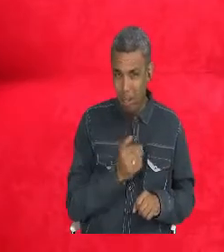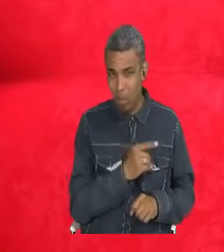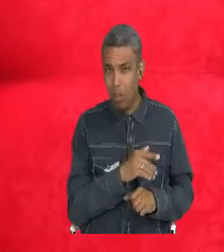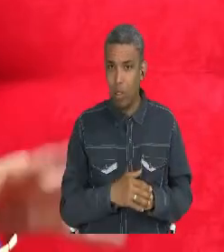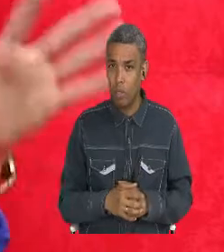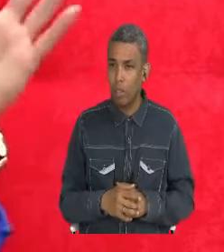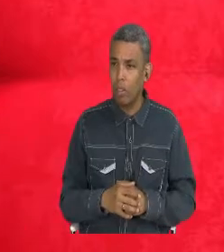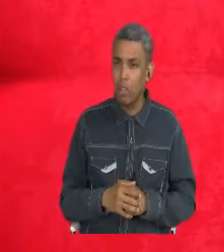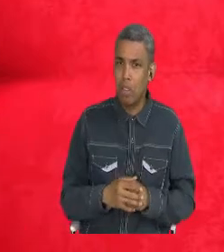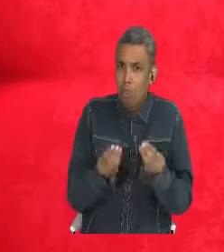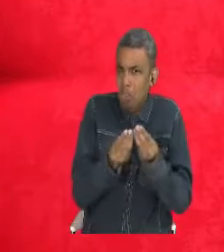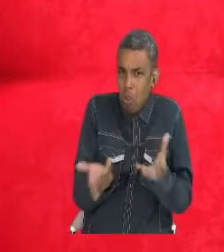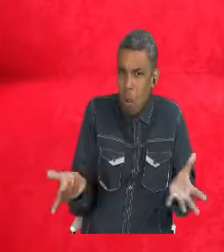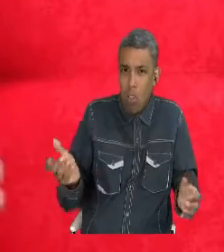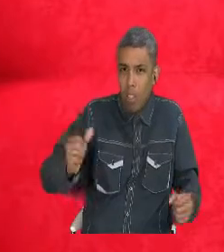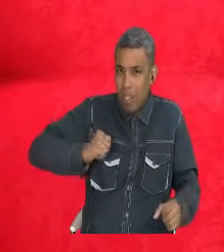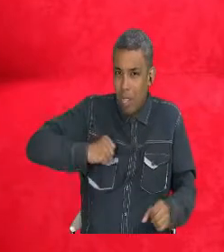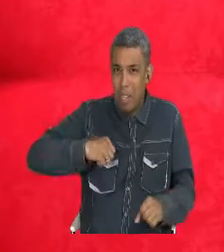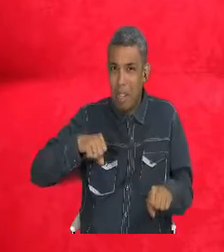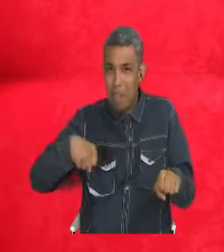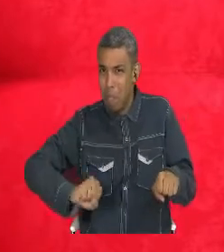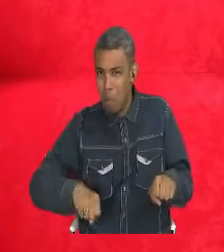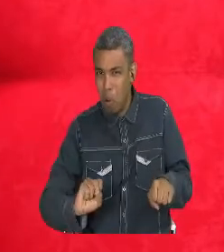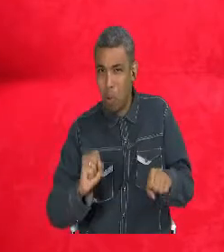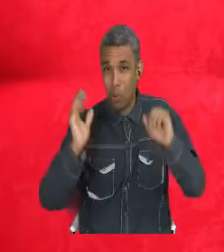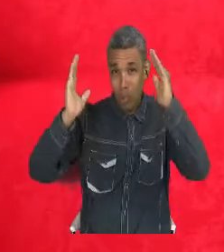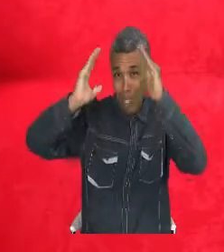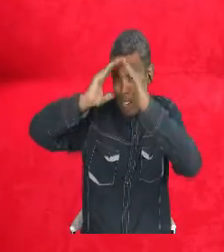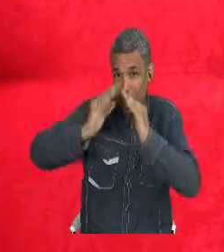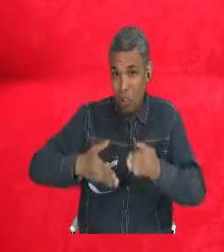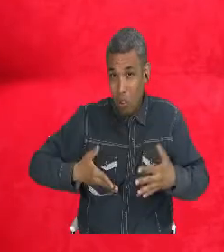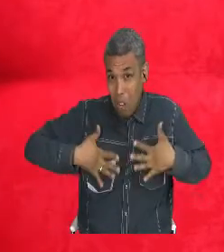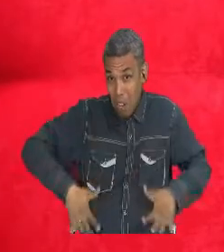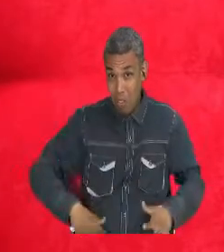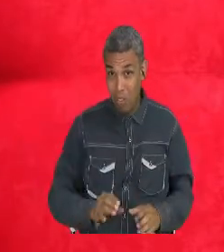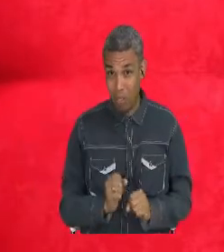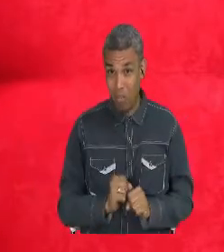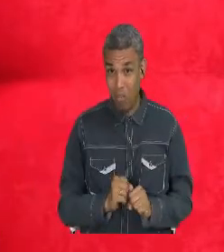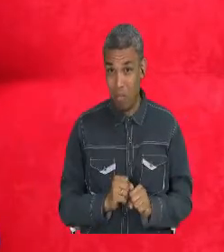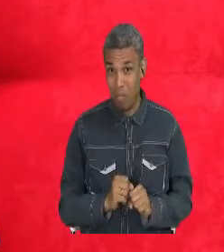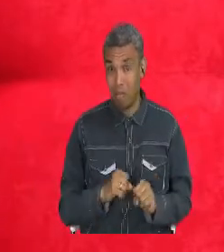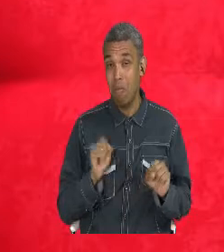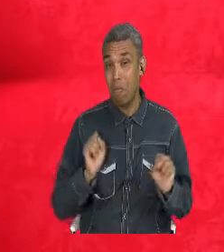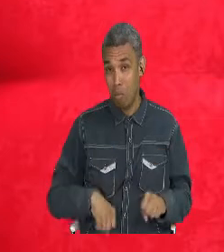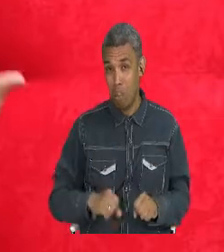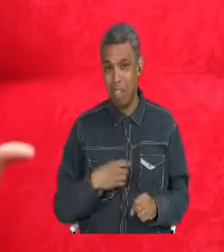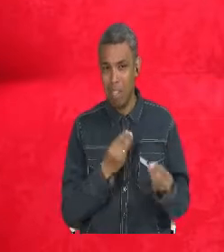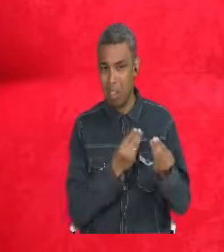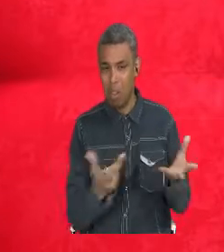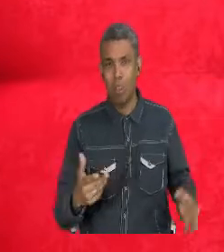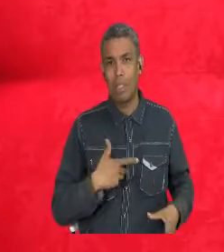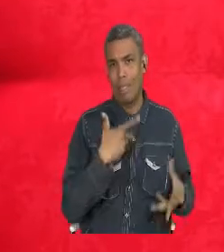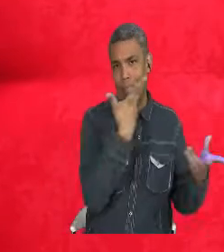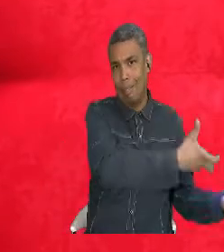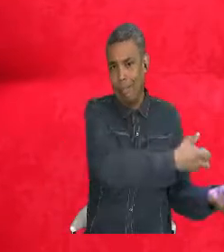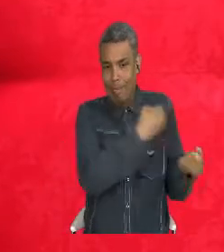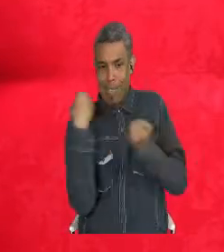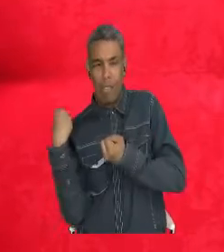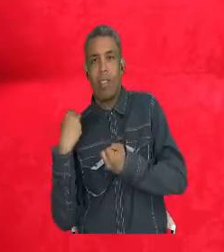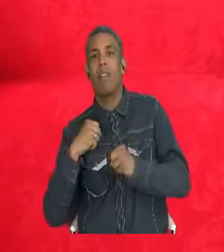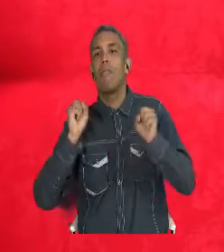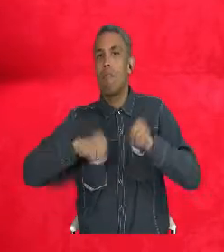y seguidamente, pues, como quien dice, en el mismo trámite se procede ya como a ejecutar, que sería el proceso